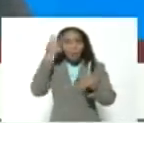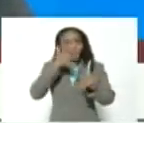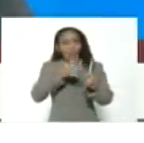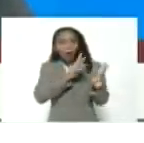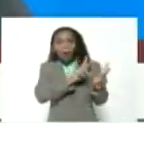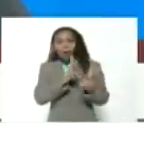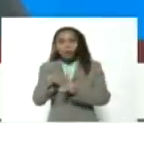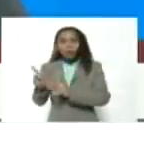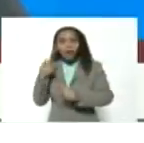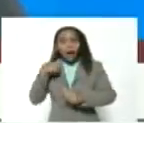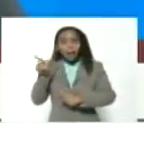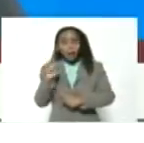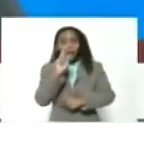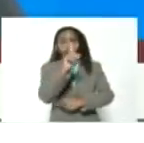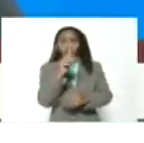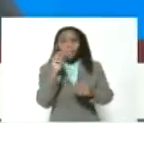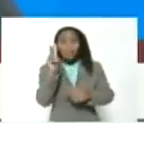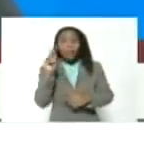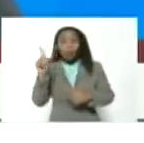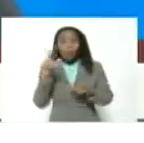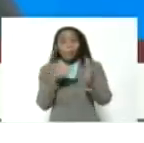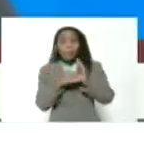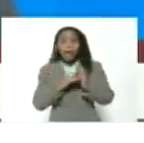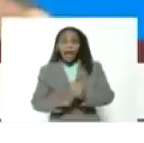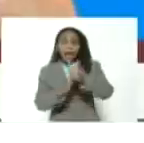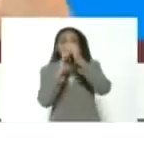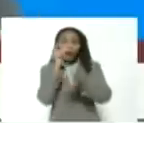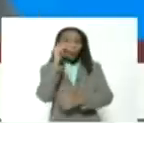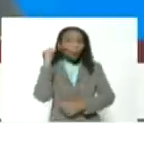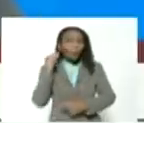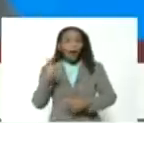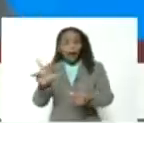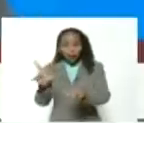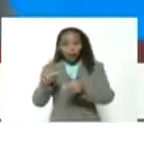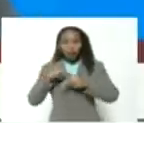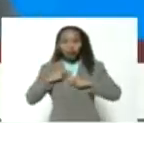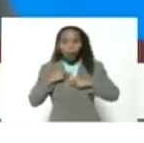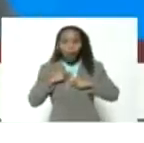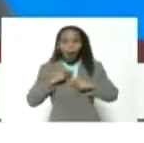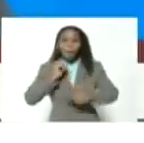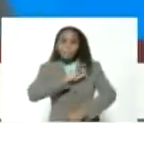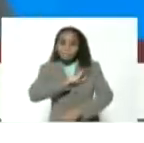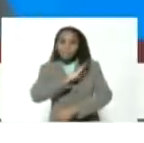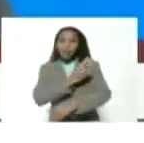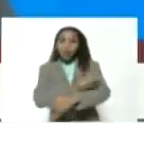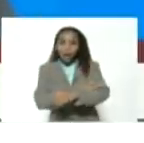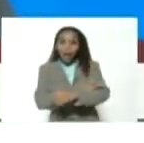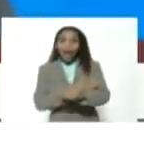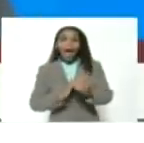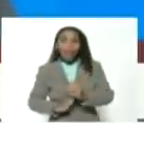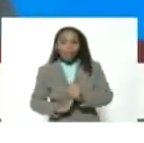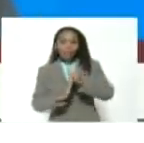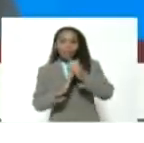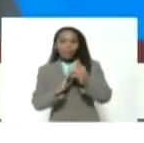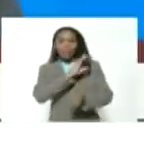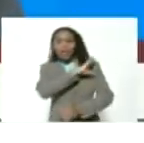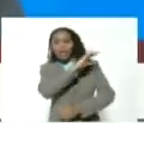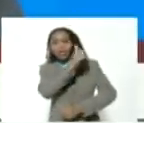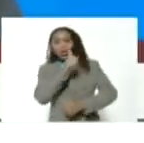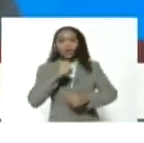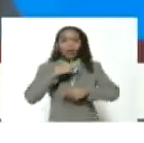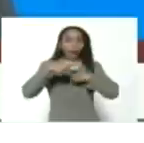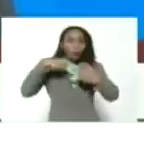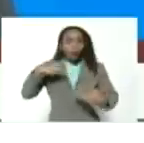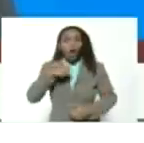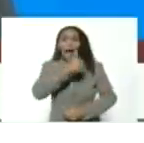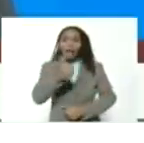estos 121.000 líderes y lideresas, para que asuman el poder, para que asuman la dirección de la revolución y para que sean